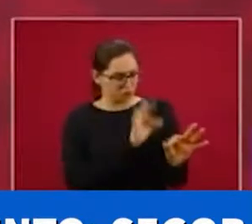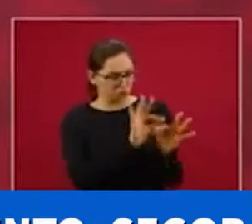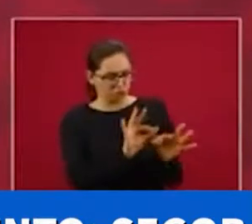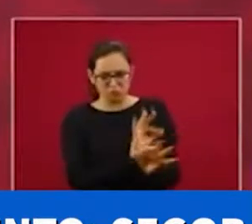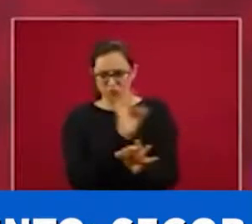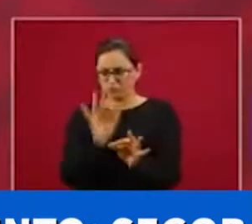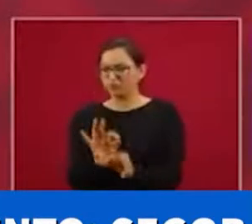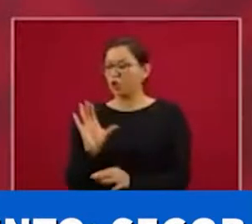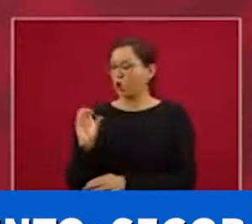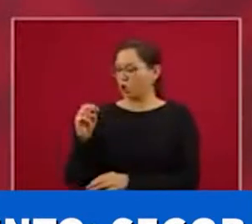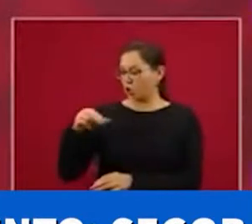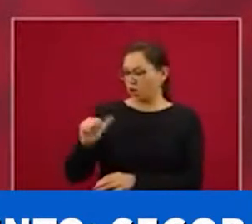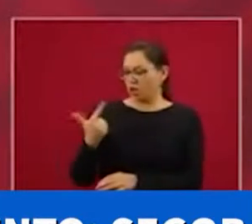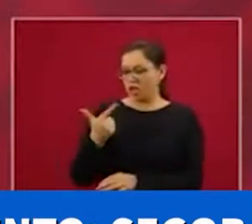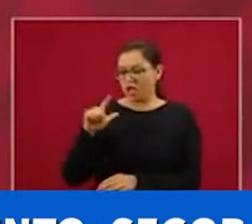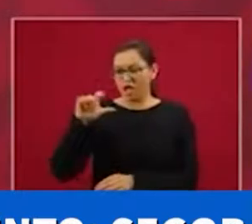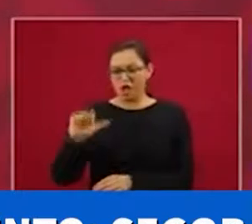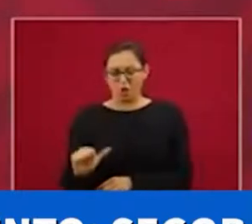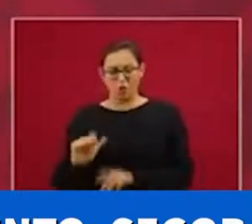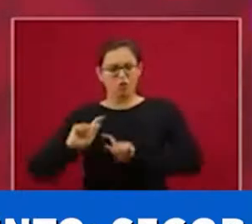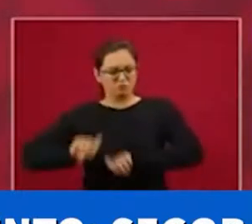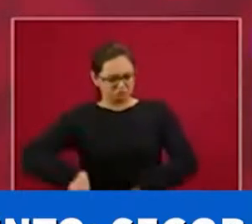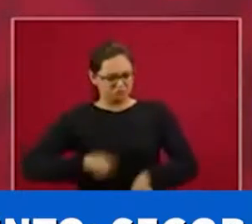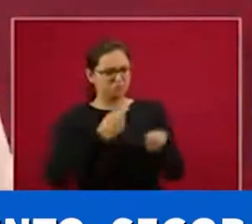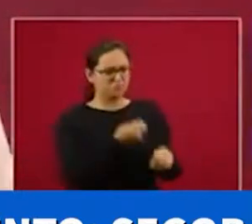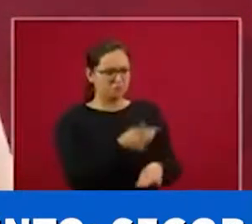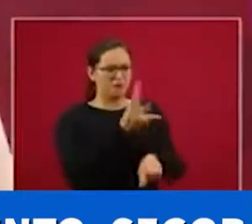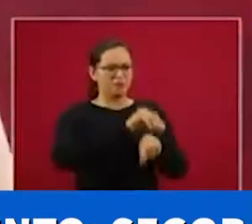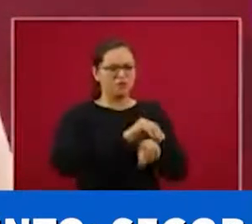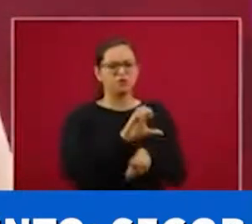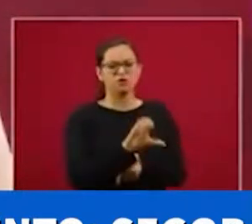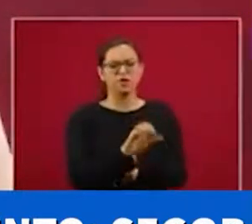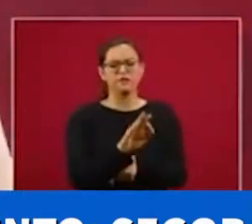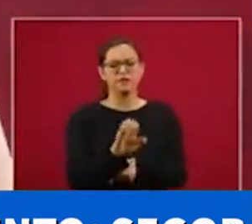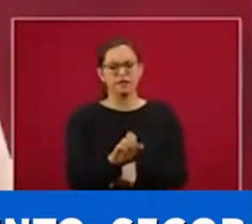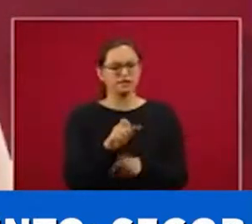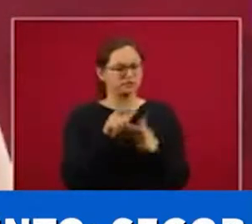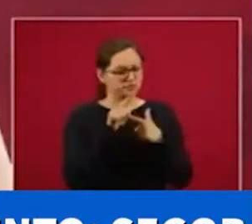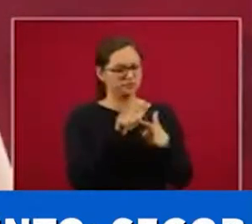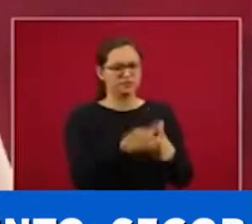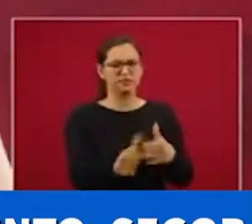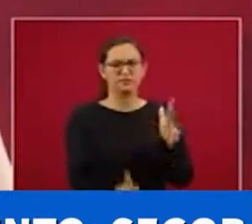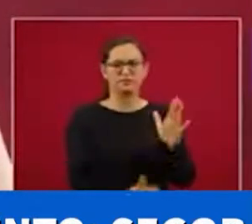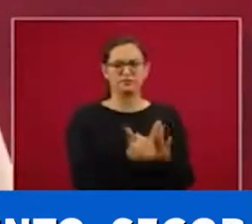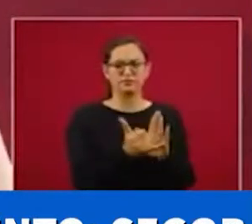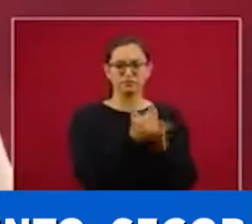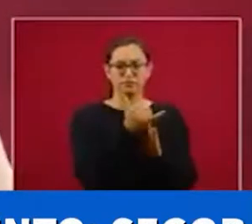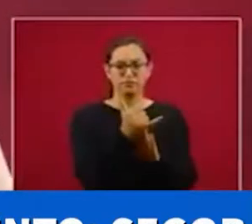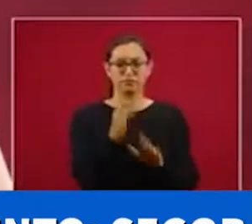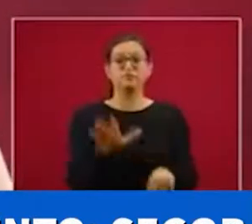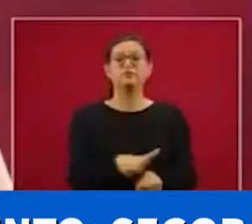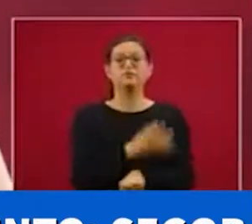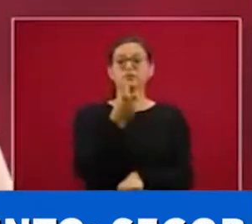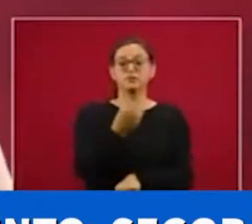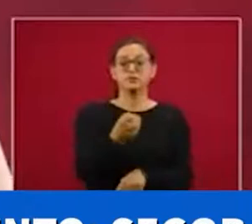otorgar permisos a la Comisión Federal de Electricidad para continuar con el proyecto. Por lo tanto,